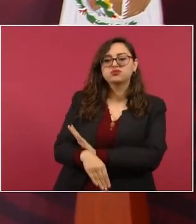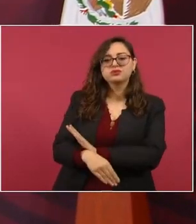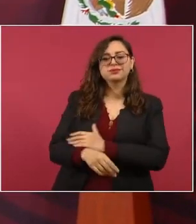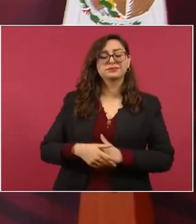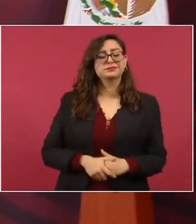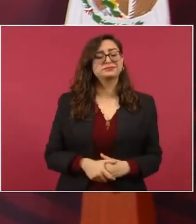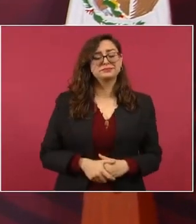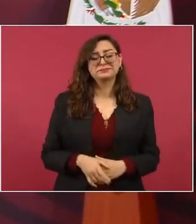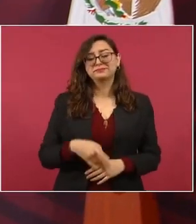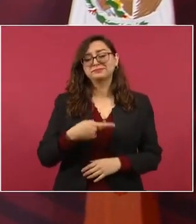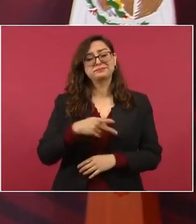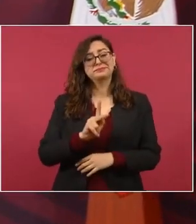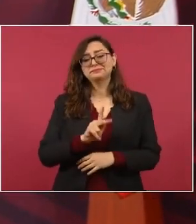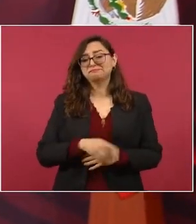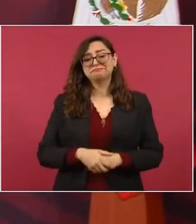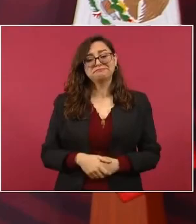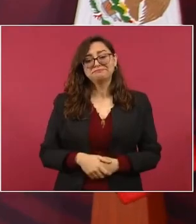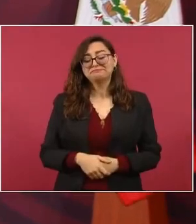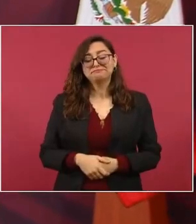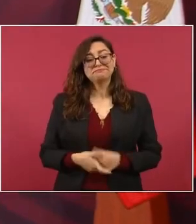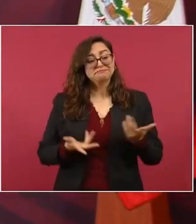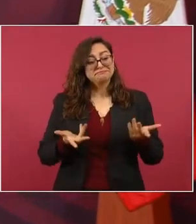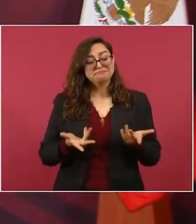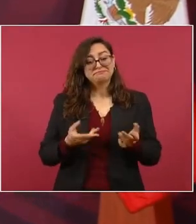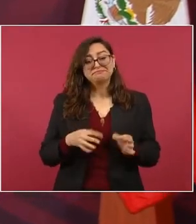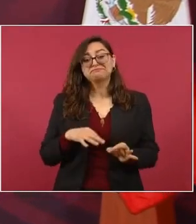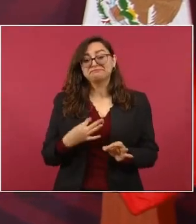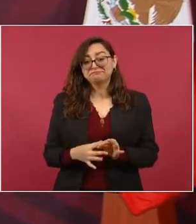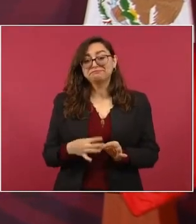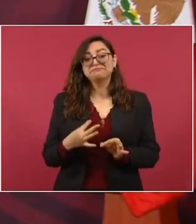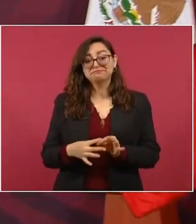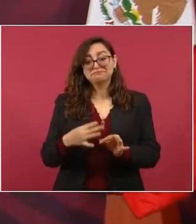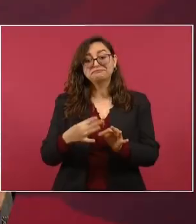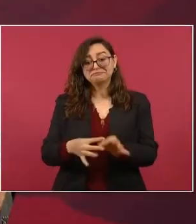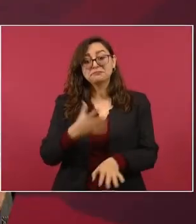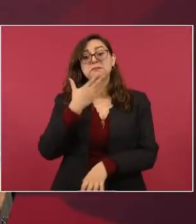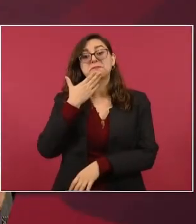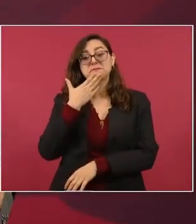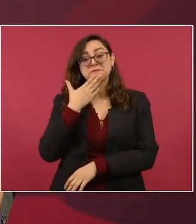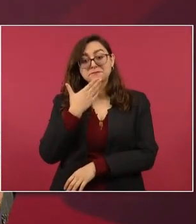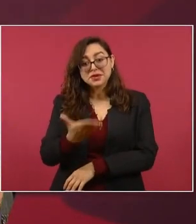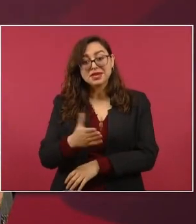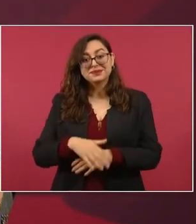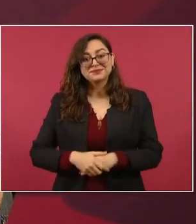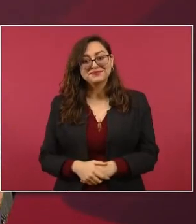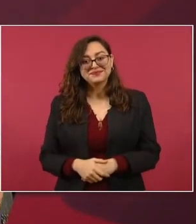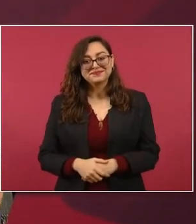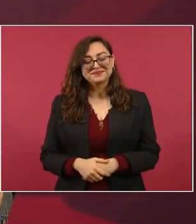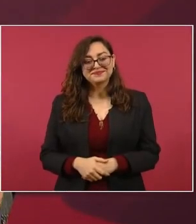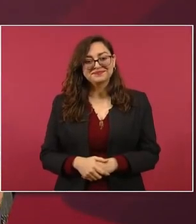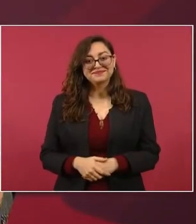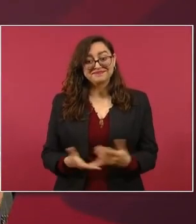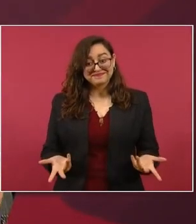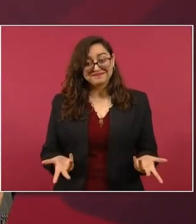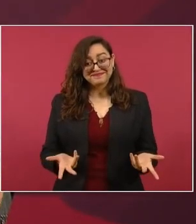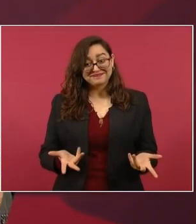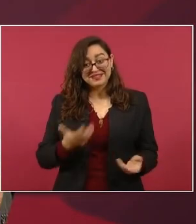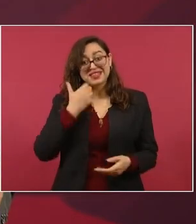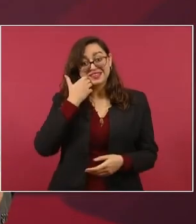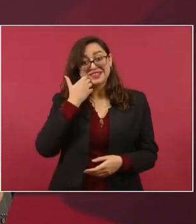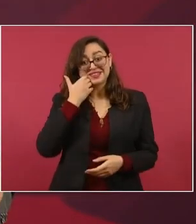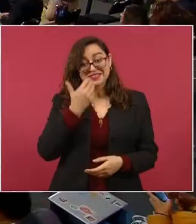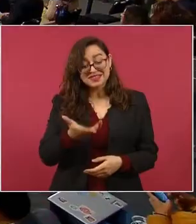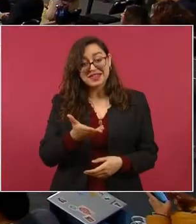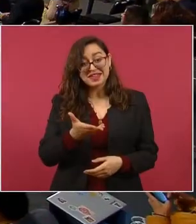afortunadamente. Vamos bien. Les muestro la recaudación de los primeros años, digo,